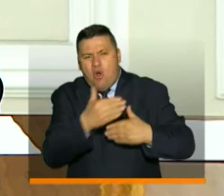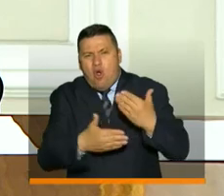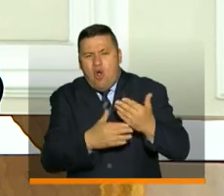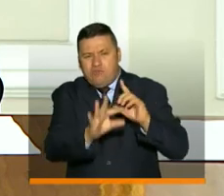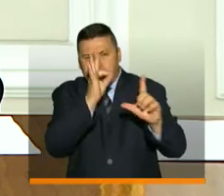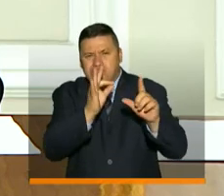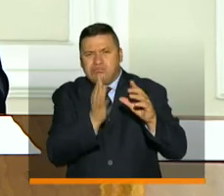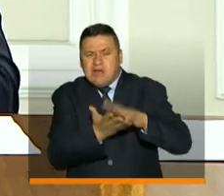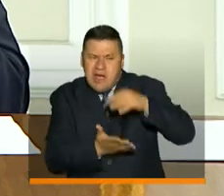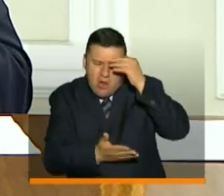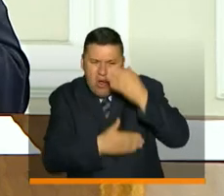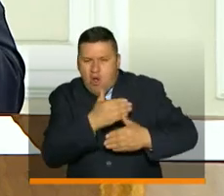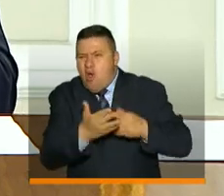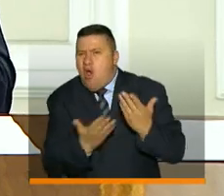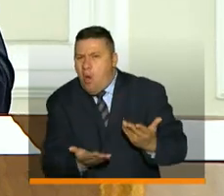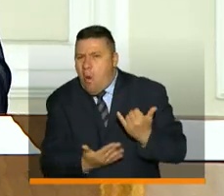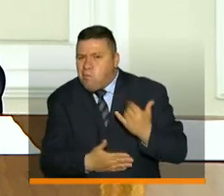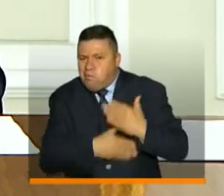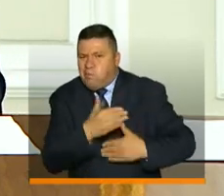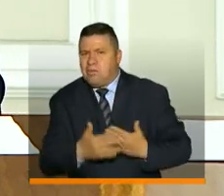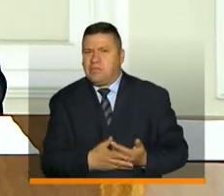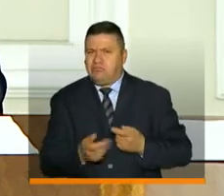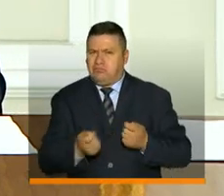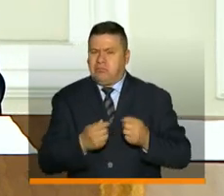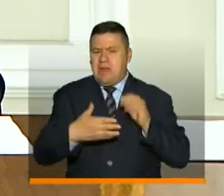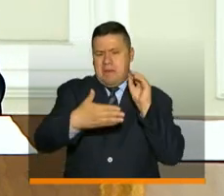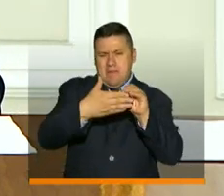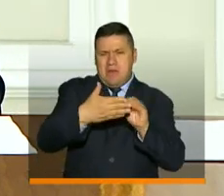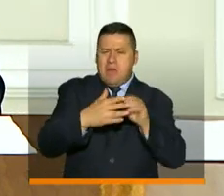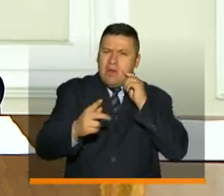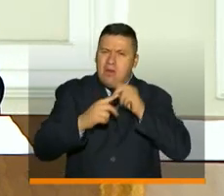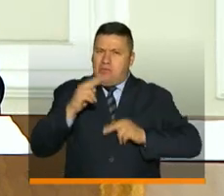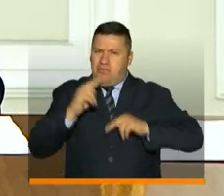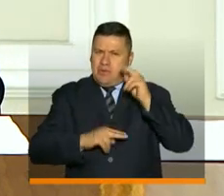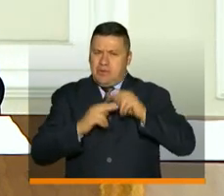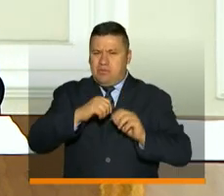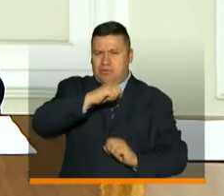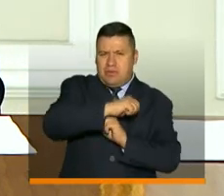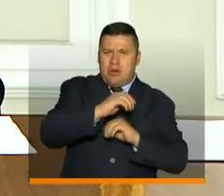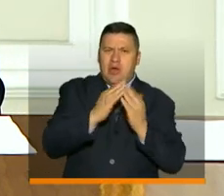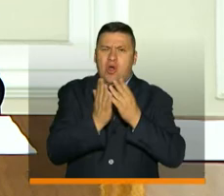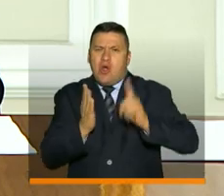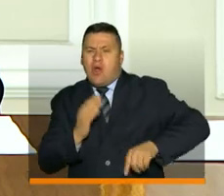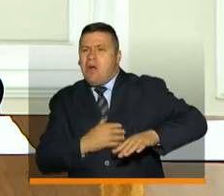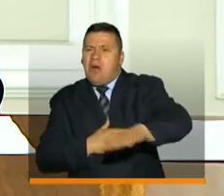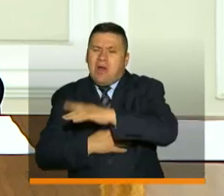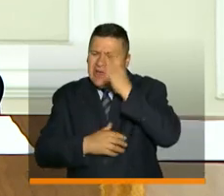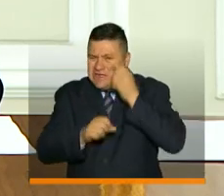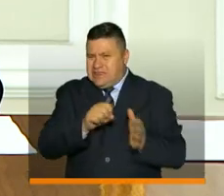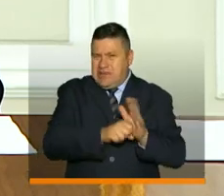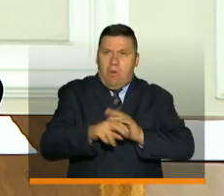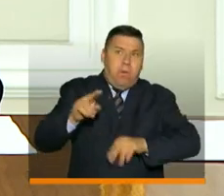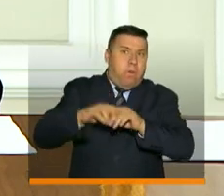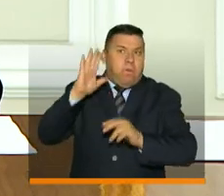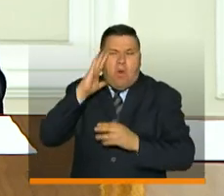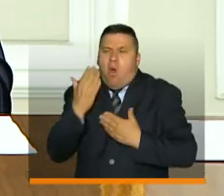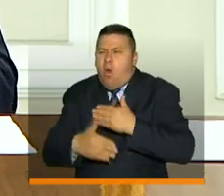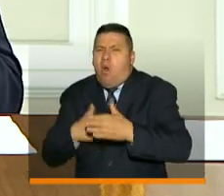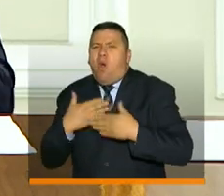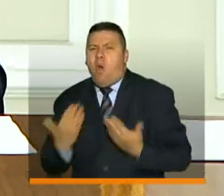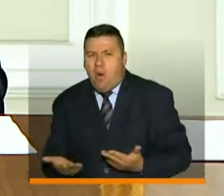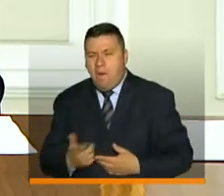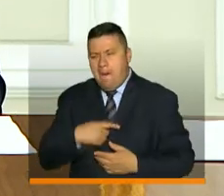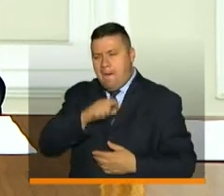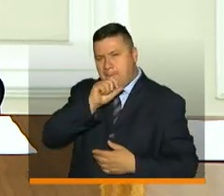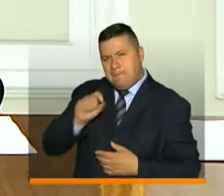muy importante, cómo va este esquema de construcción de infraestructura escolar en medio de la pandemia y también cómo